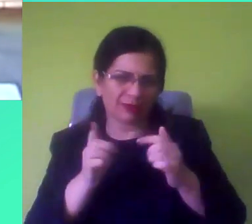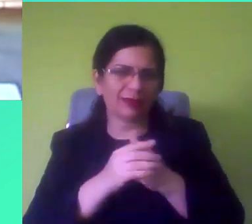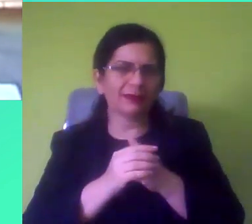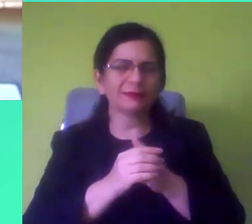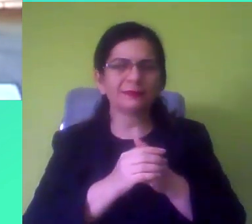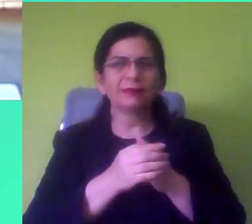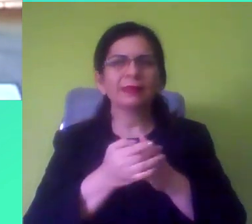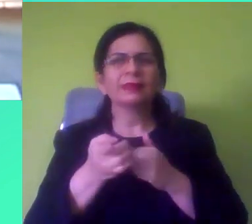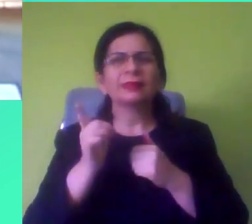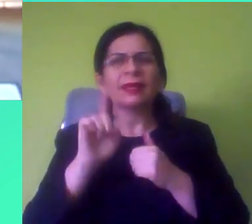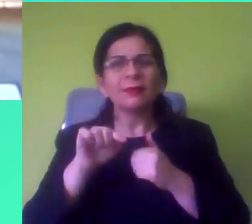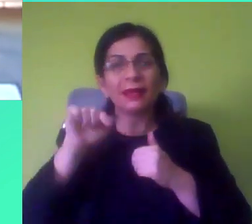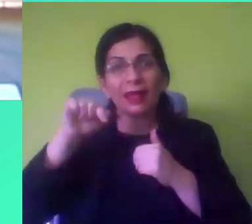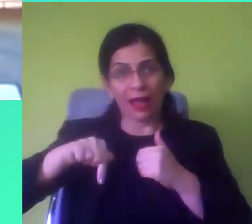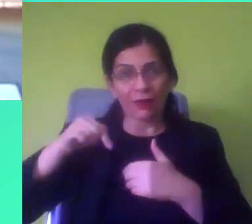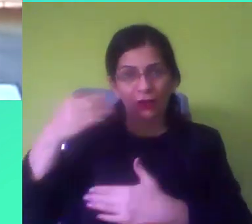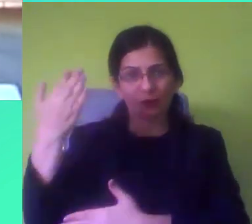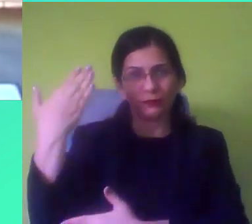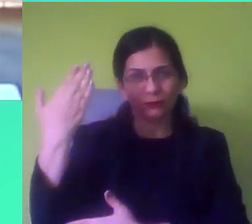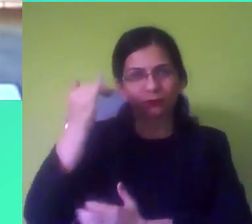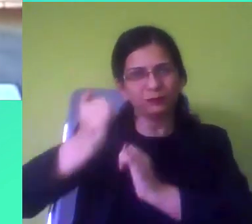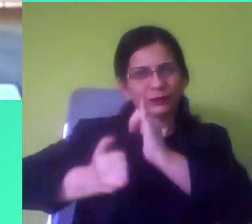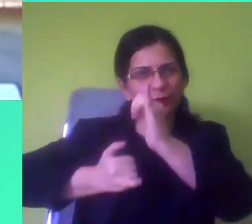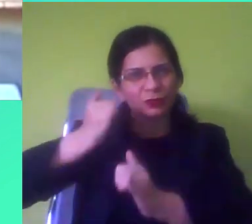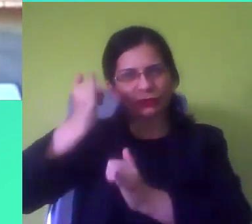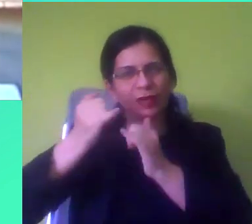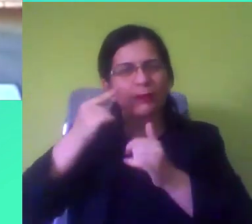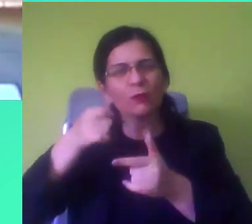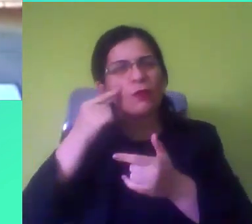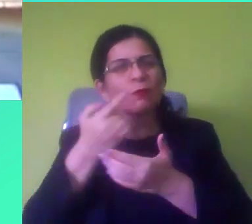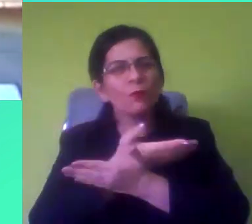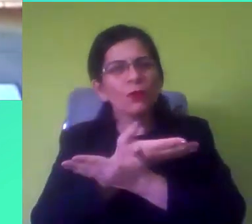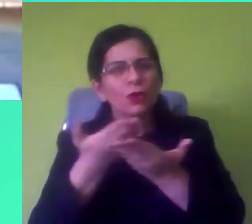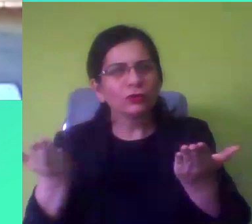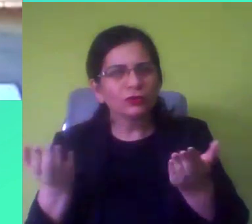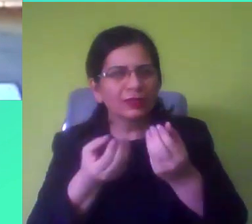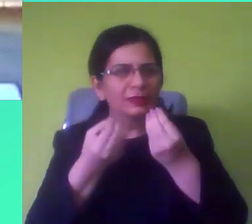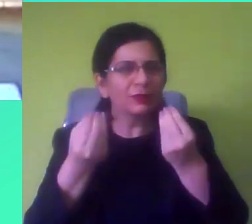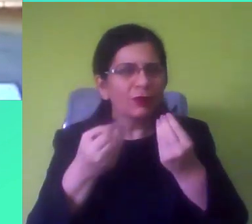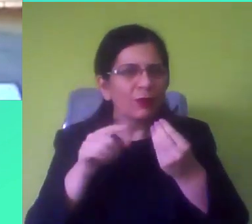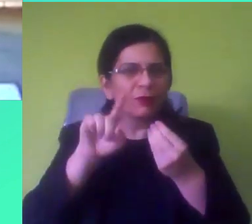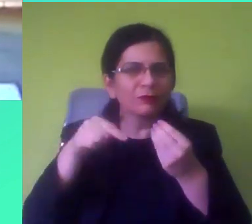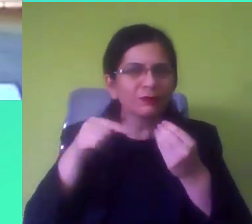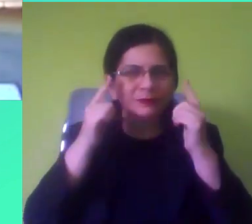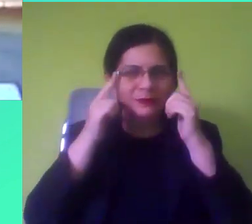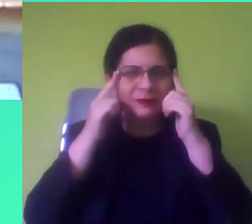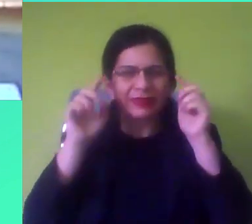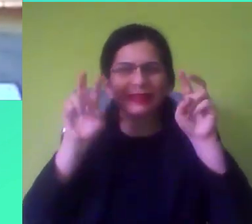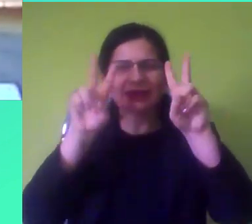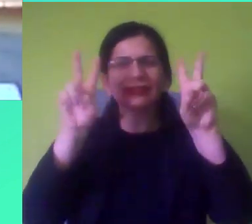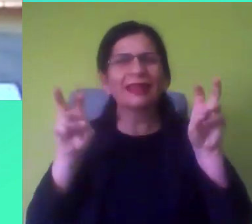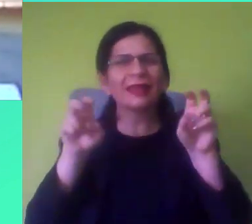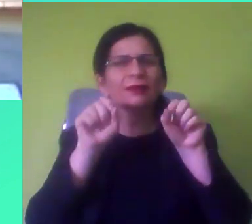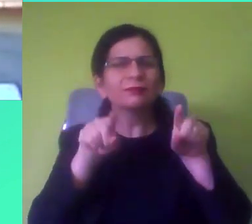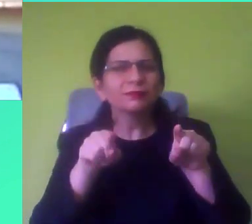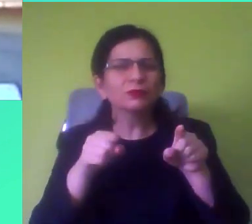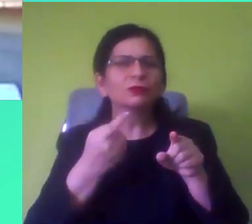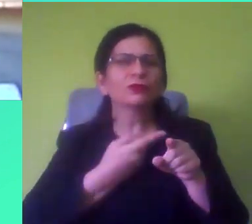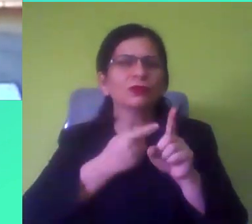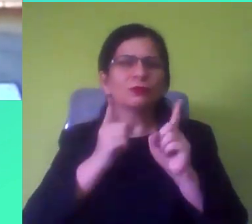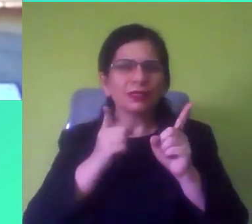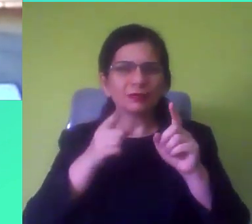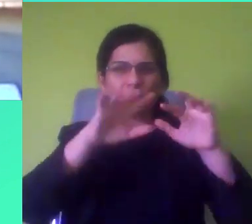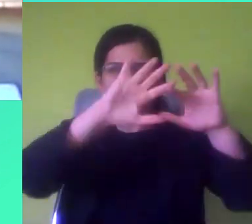largo de esta capacitación y sobre todo para poder volcar los resultados del Inventario